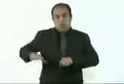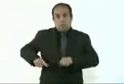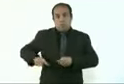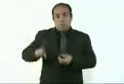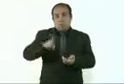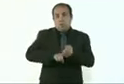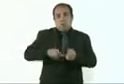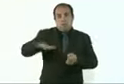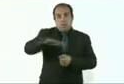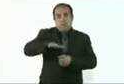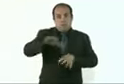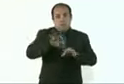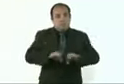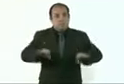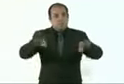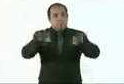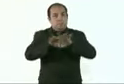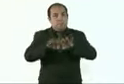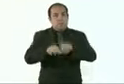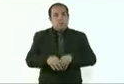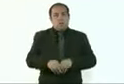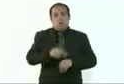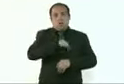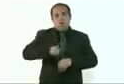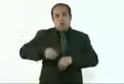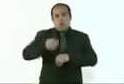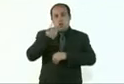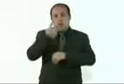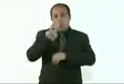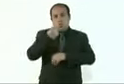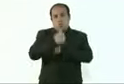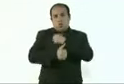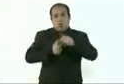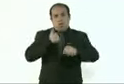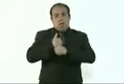porque prácticamente vamos a cumplir